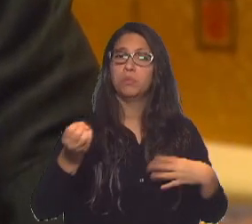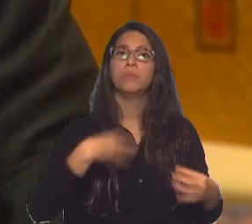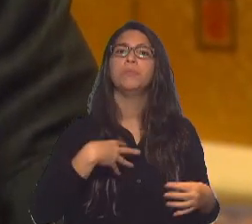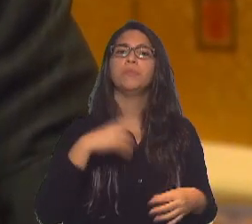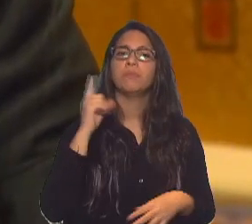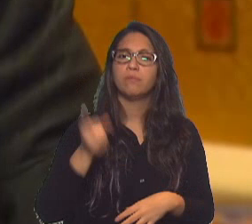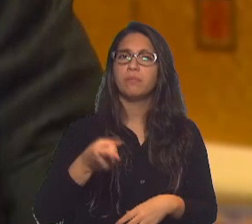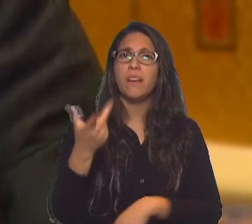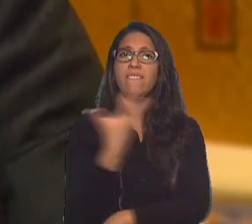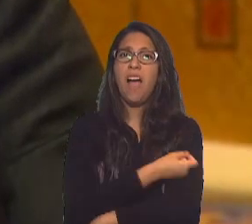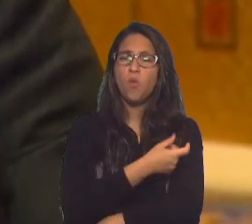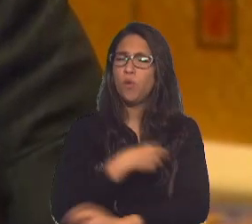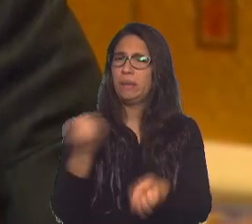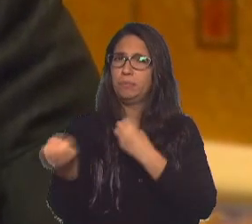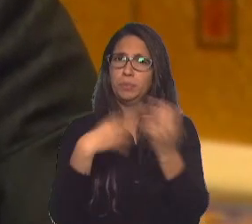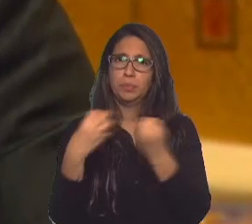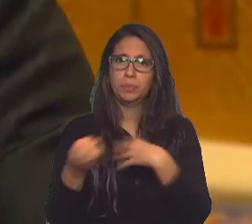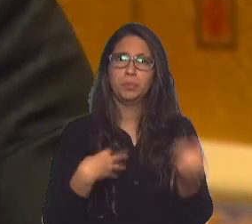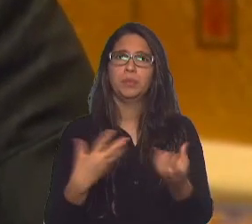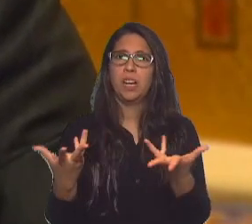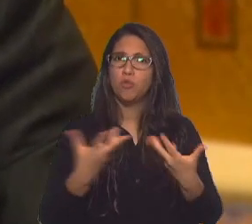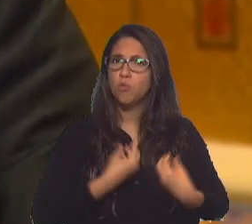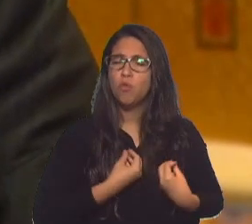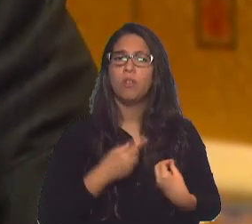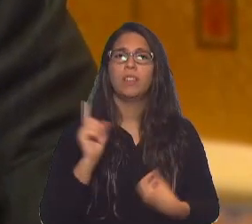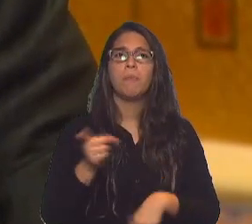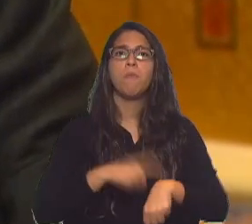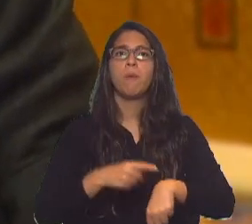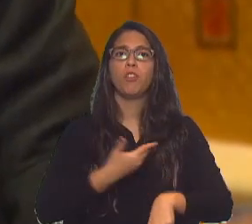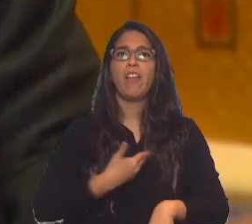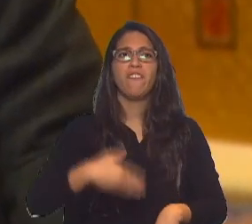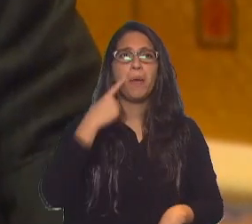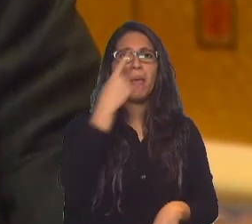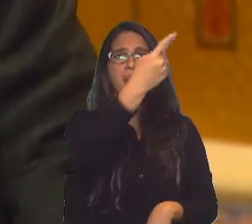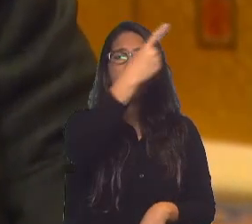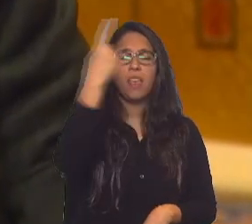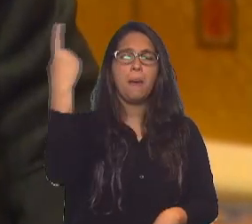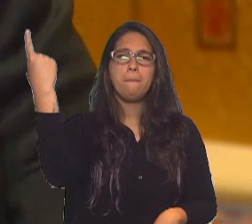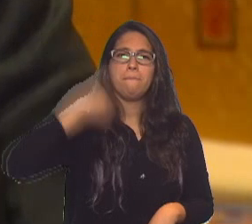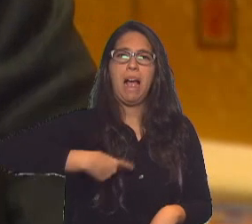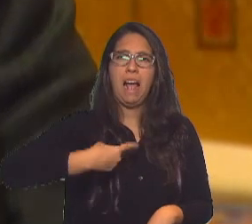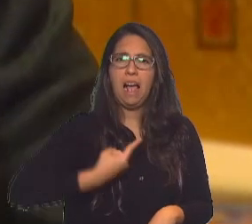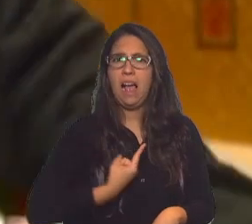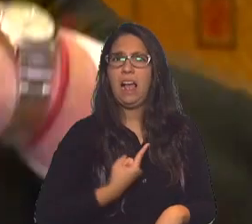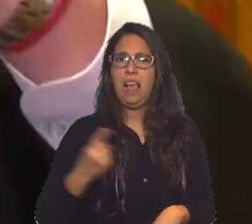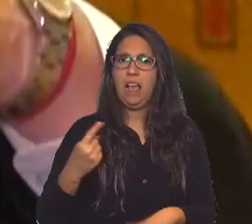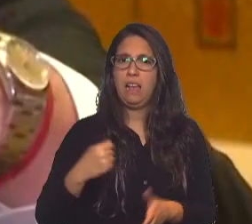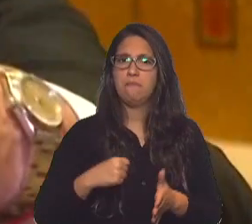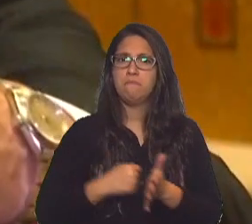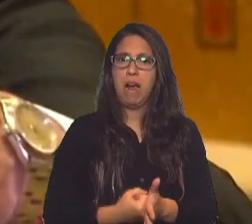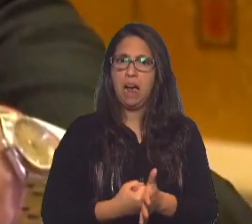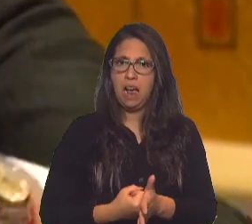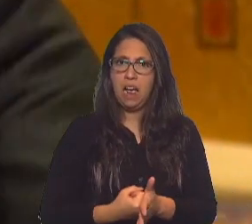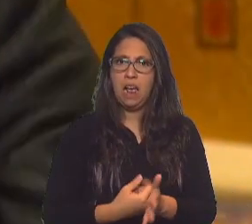con vacunas, nos ayudó cuando el fondo nos puso en jaque y nos obligó a pagar sin hacernos